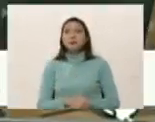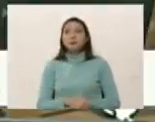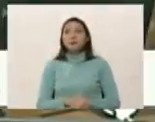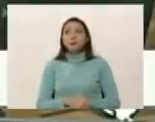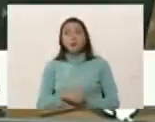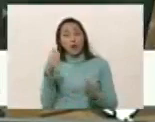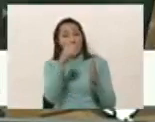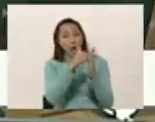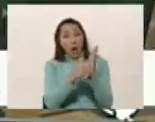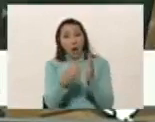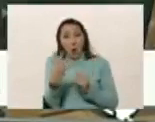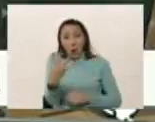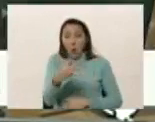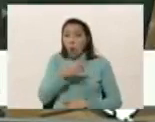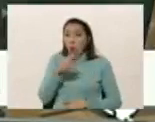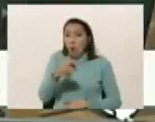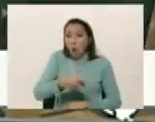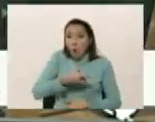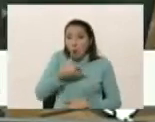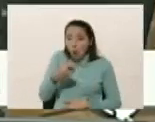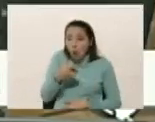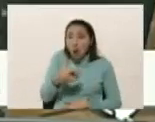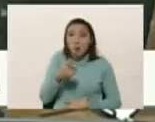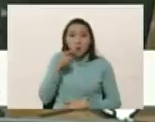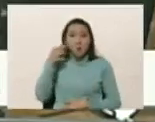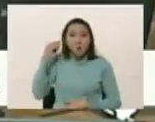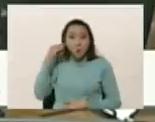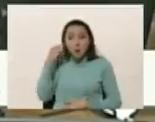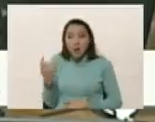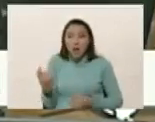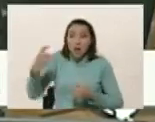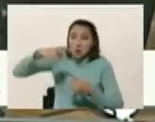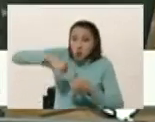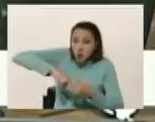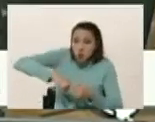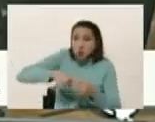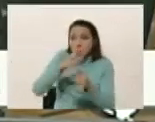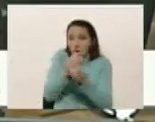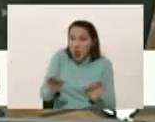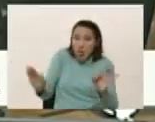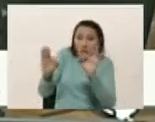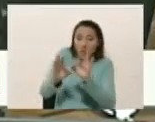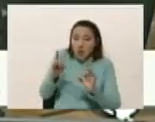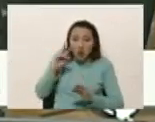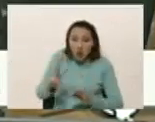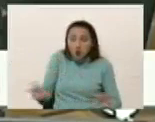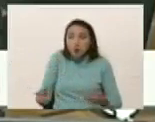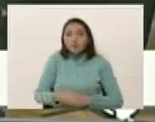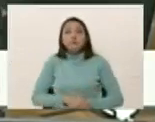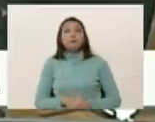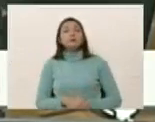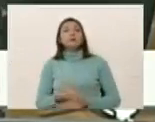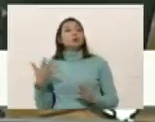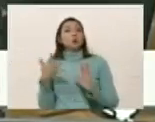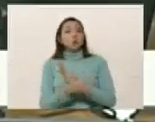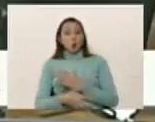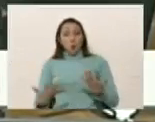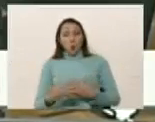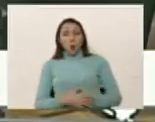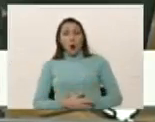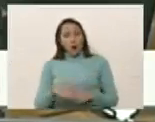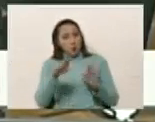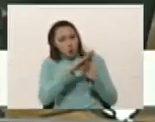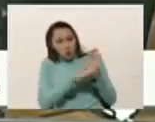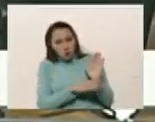4 el lenguaje con enfoque de género inclusivo y no sexista se rige entre otros por los siguientes criterios